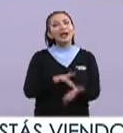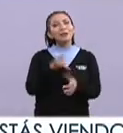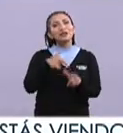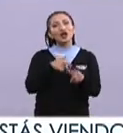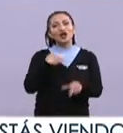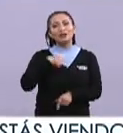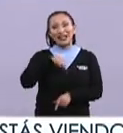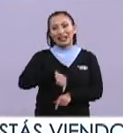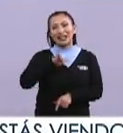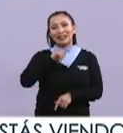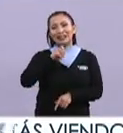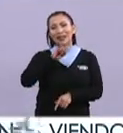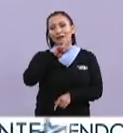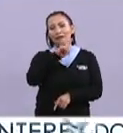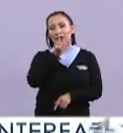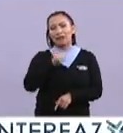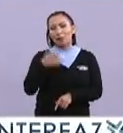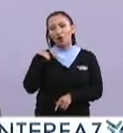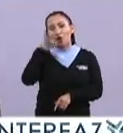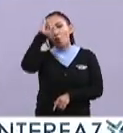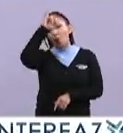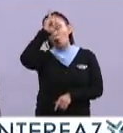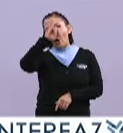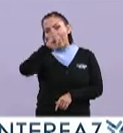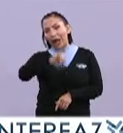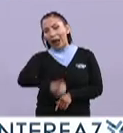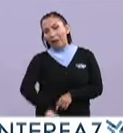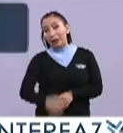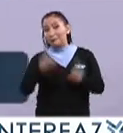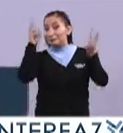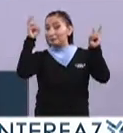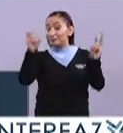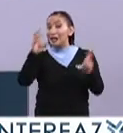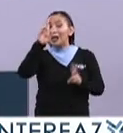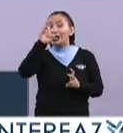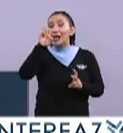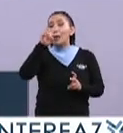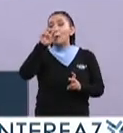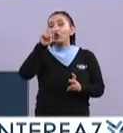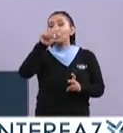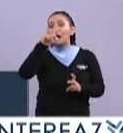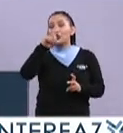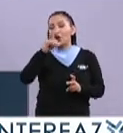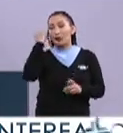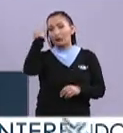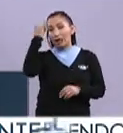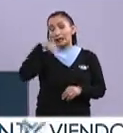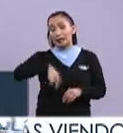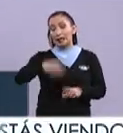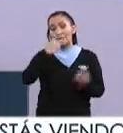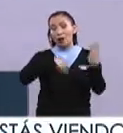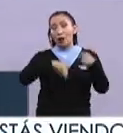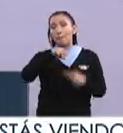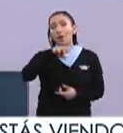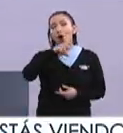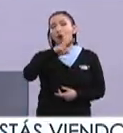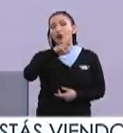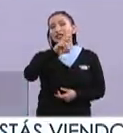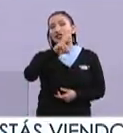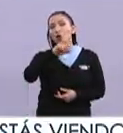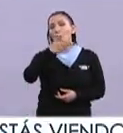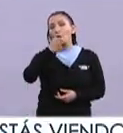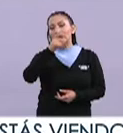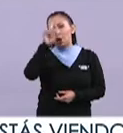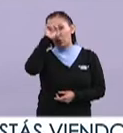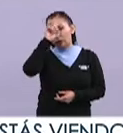Gracias por continuar con nosotros en Interfaz. Y bueno, como todos los jueves, es hora de nuestra sección Rebotando Ideas. Ya está con nosotros Mauricio Huesca, consejero del